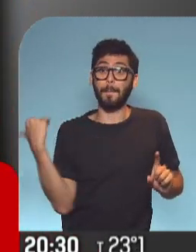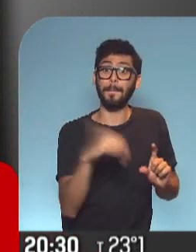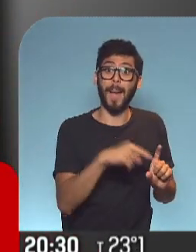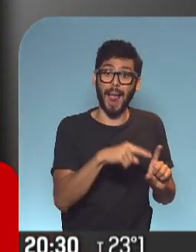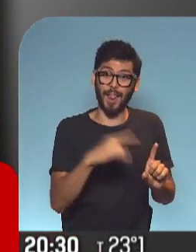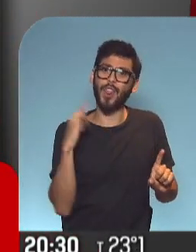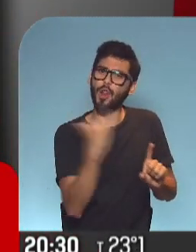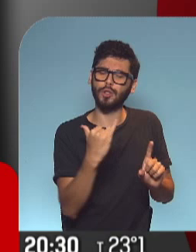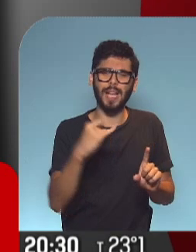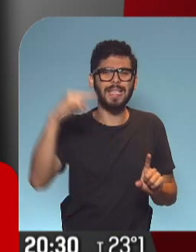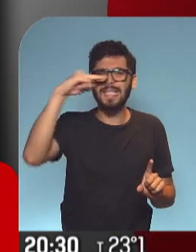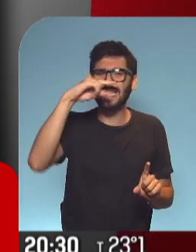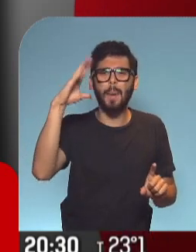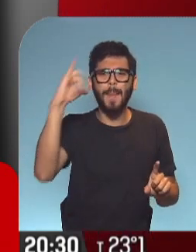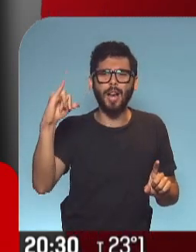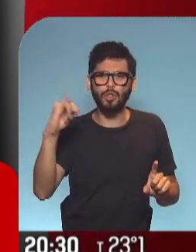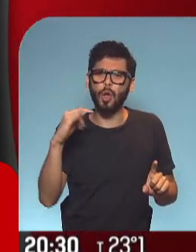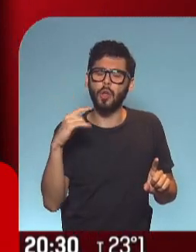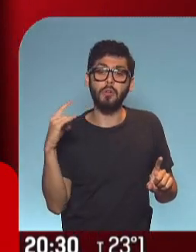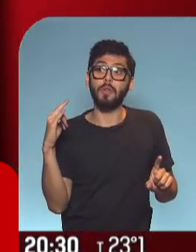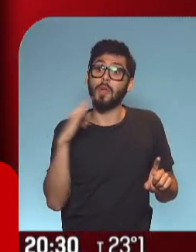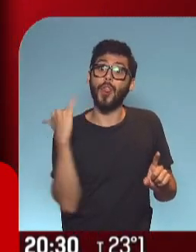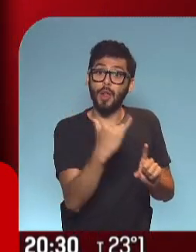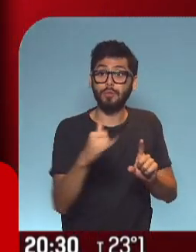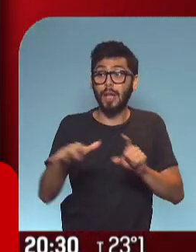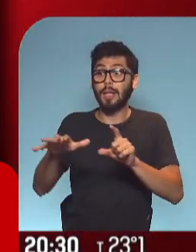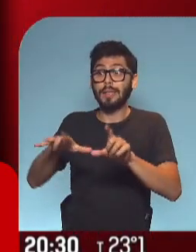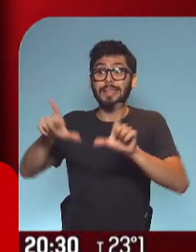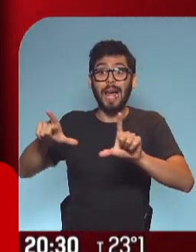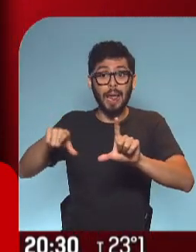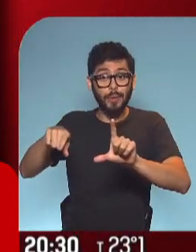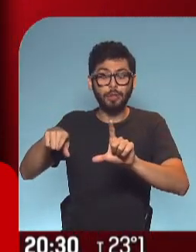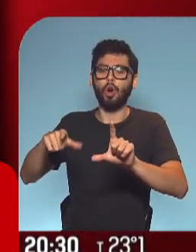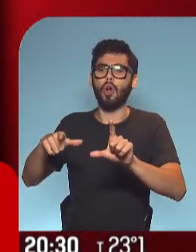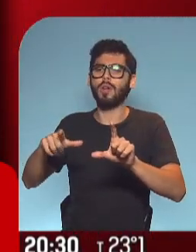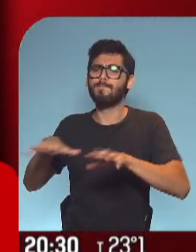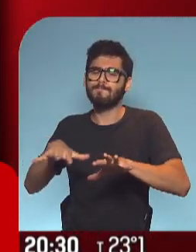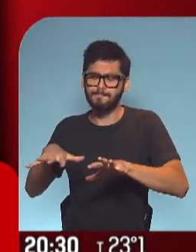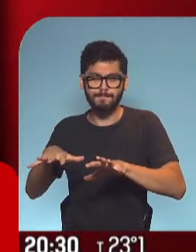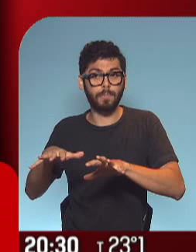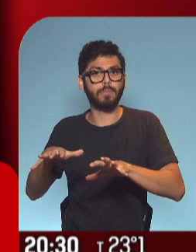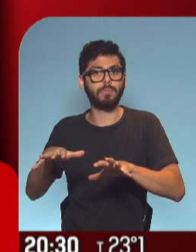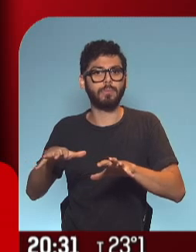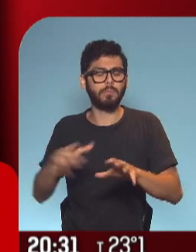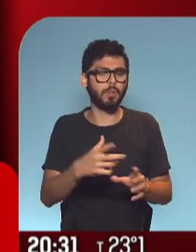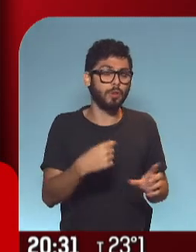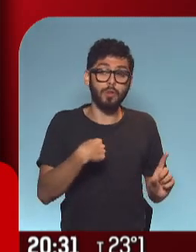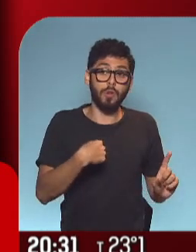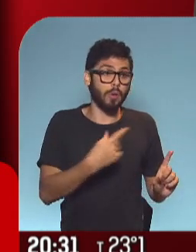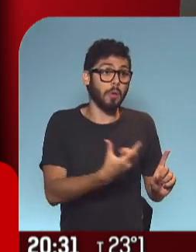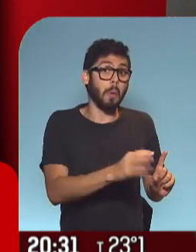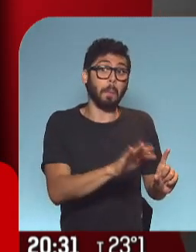con una serie de denuncias de hechos ocurridos en la televisión pública explicó que a partir de sus propias averiguaciones